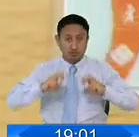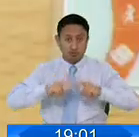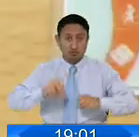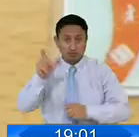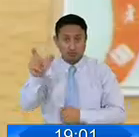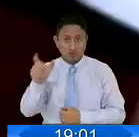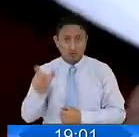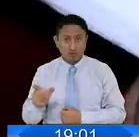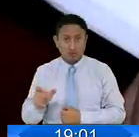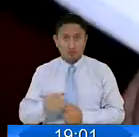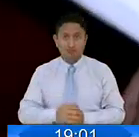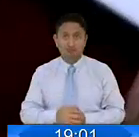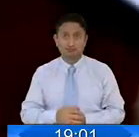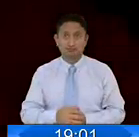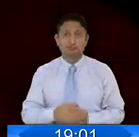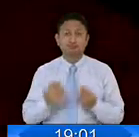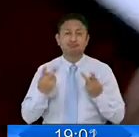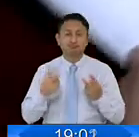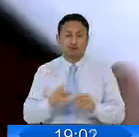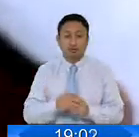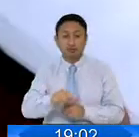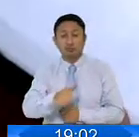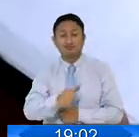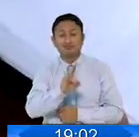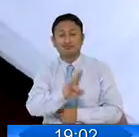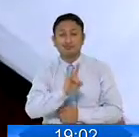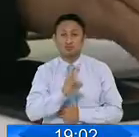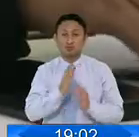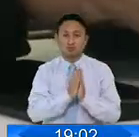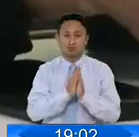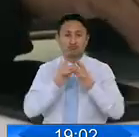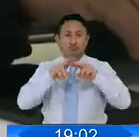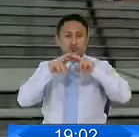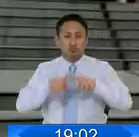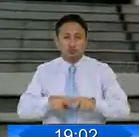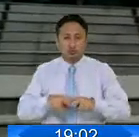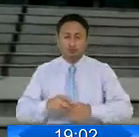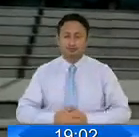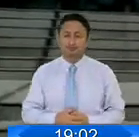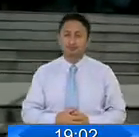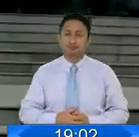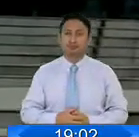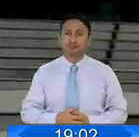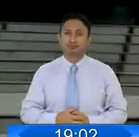carnés de discapacidad. También hay 7 peticiones de veeduría, informó Carolina Basante.